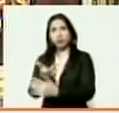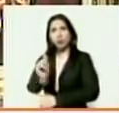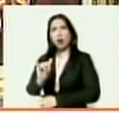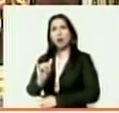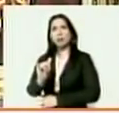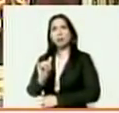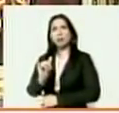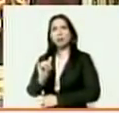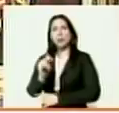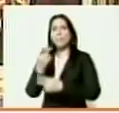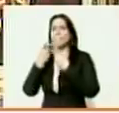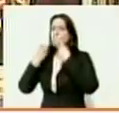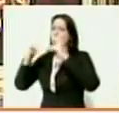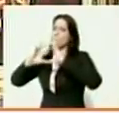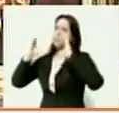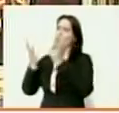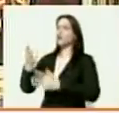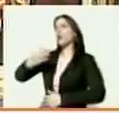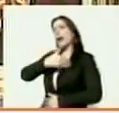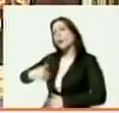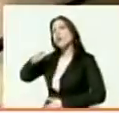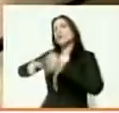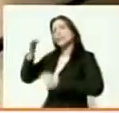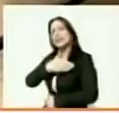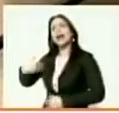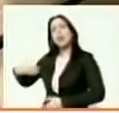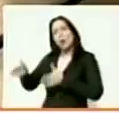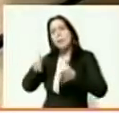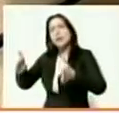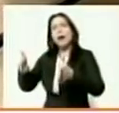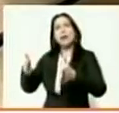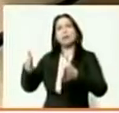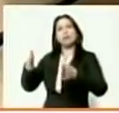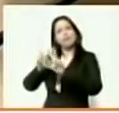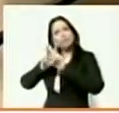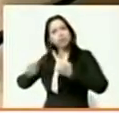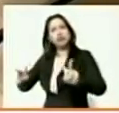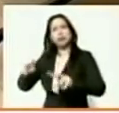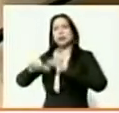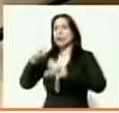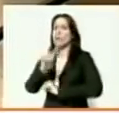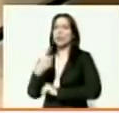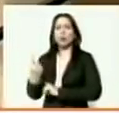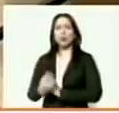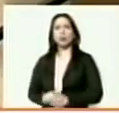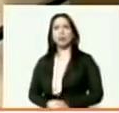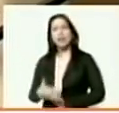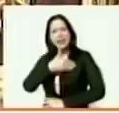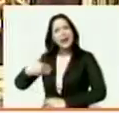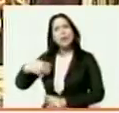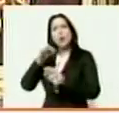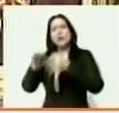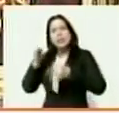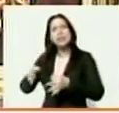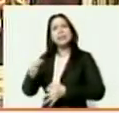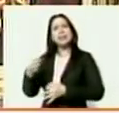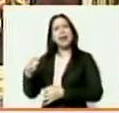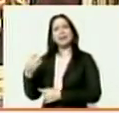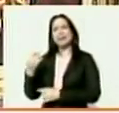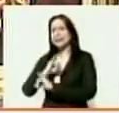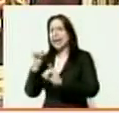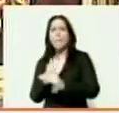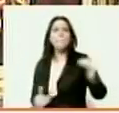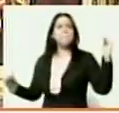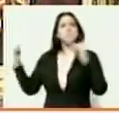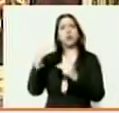Y para decirle al mundo, queremos justicia porque queremos transitar en paz el siglo XXI. Queremos justicia porque estamos venciendo